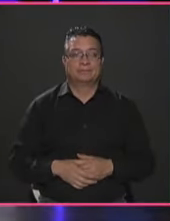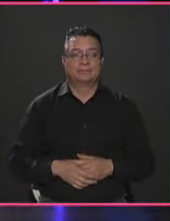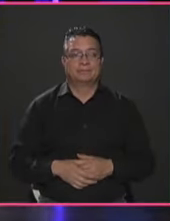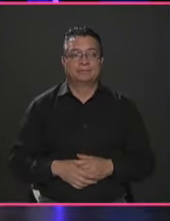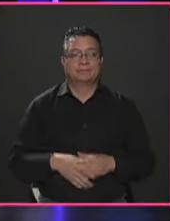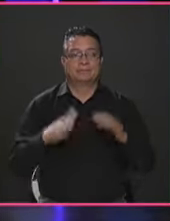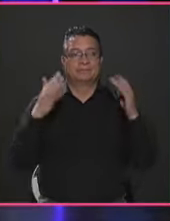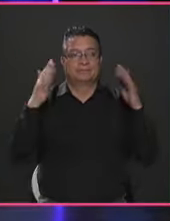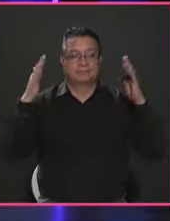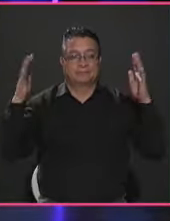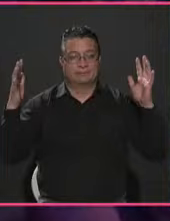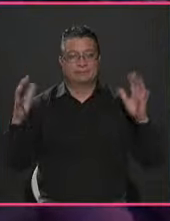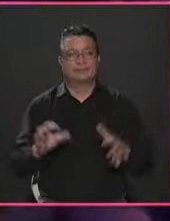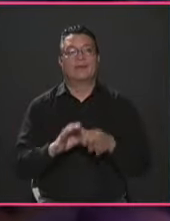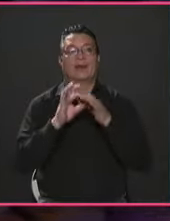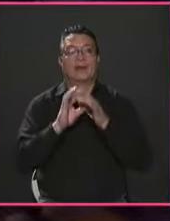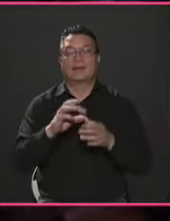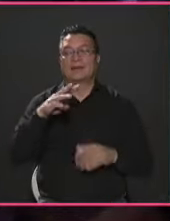cervicouterino